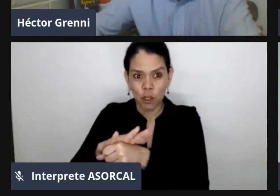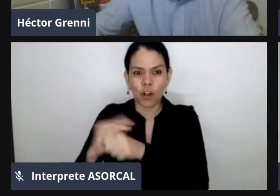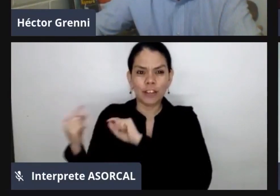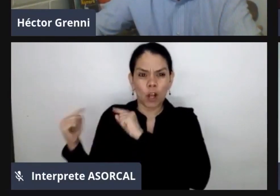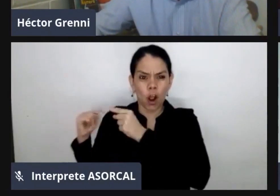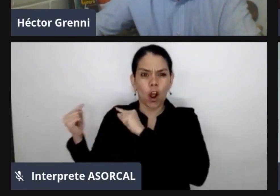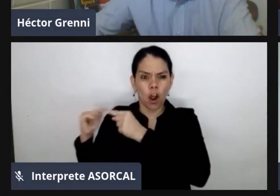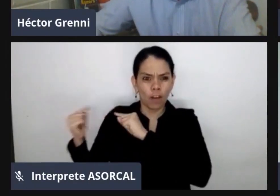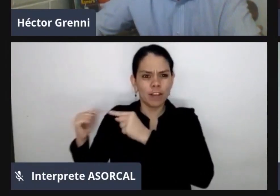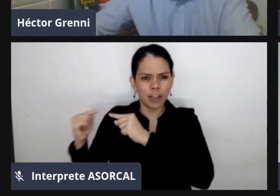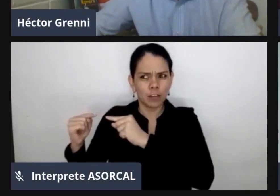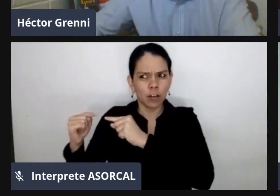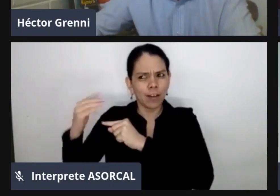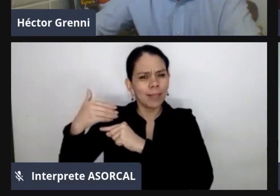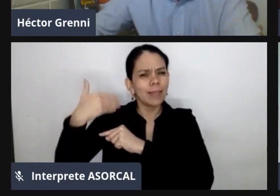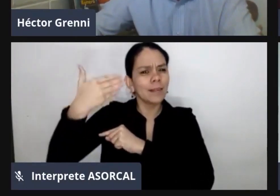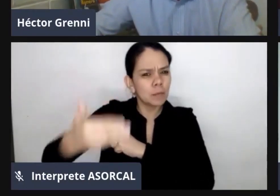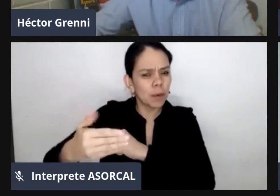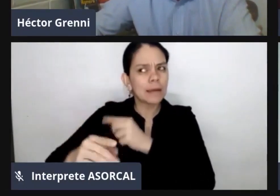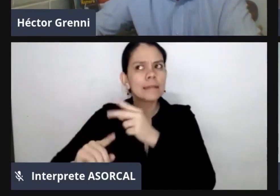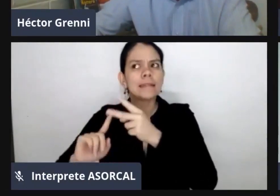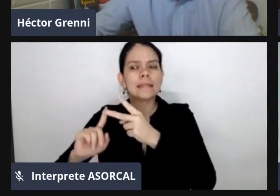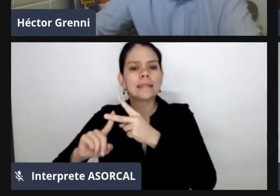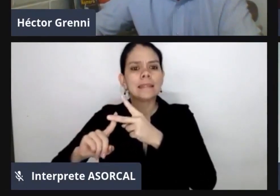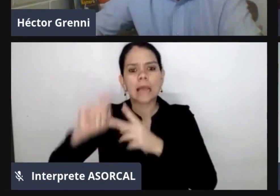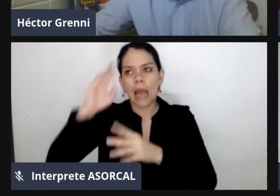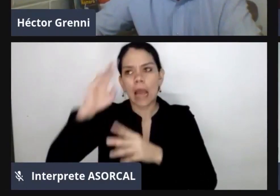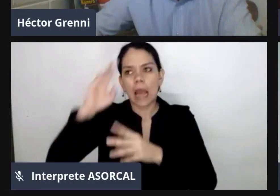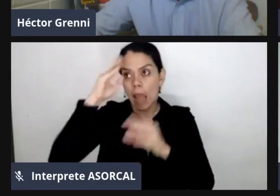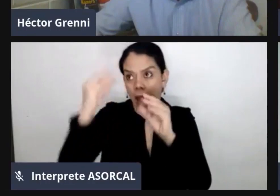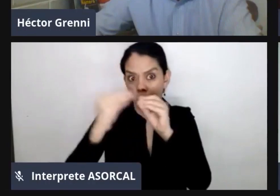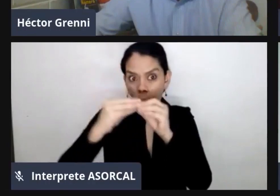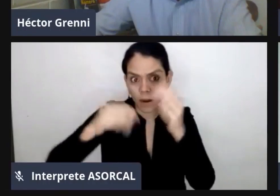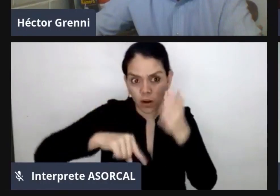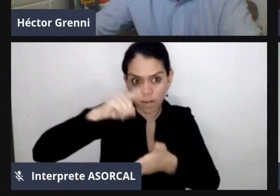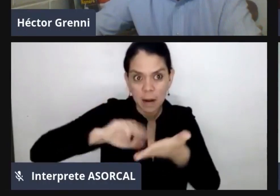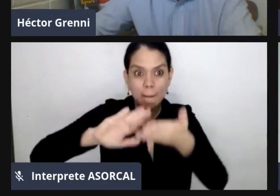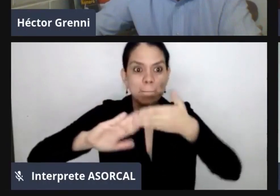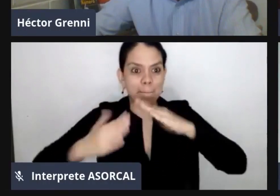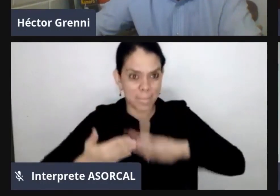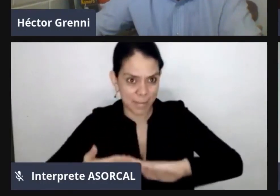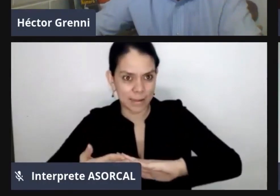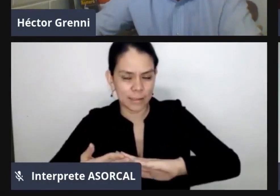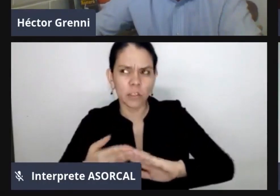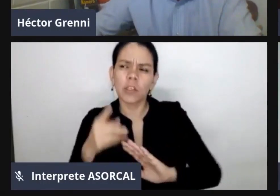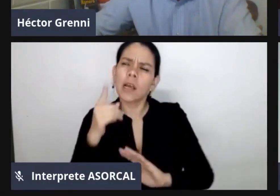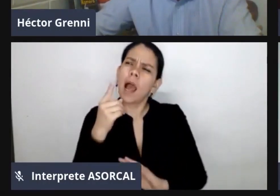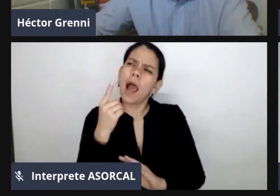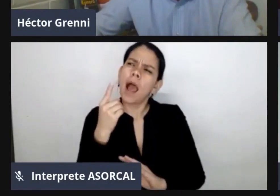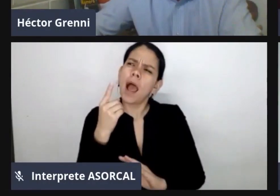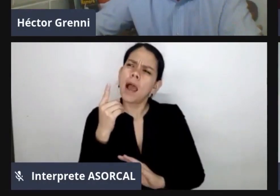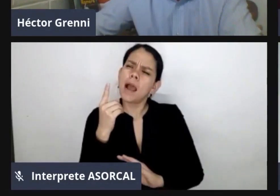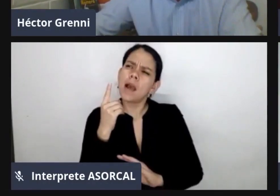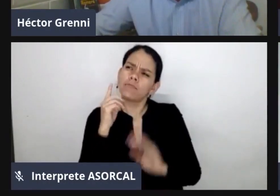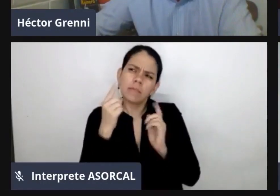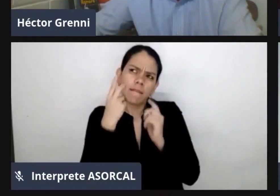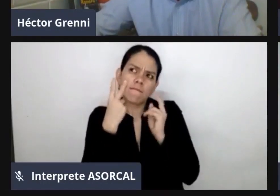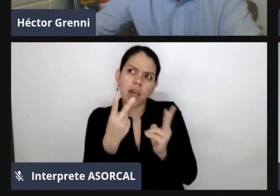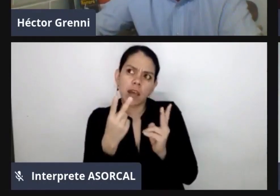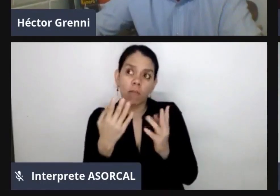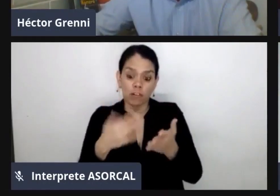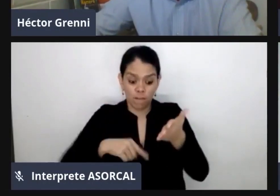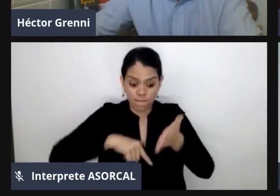grupos armados. ¿Trajo alguna consecuencia en pro de una distribución de la tierra, de